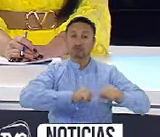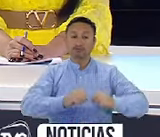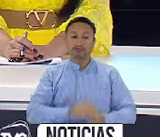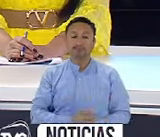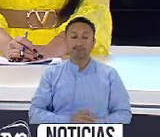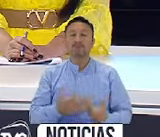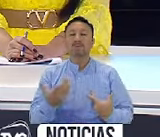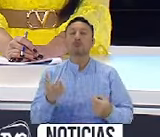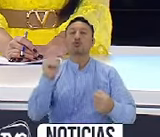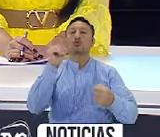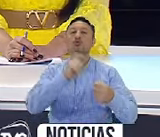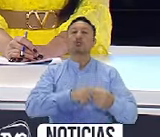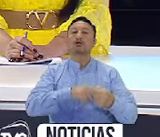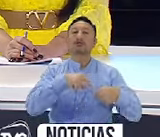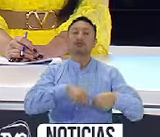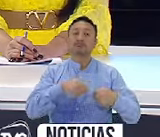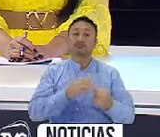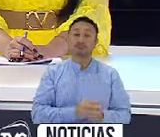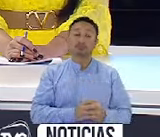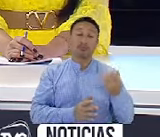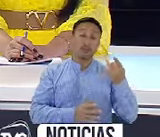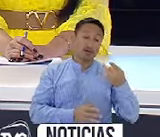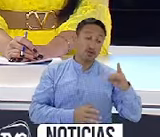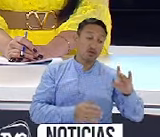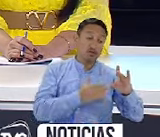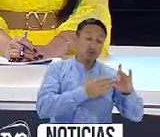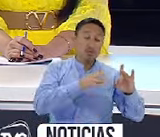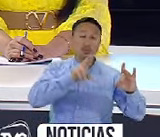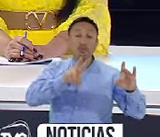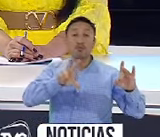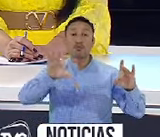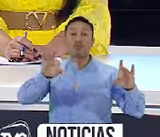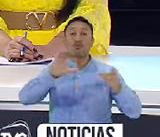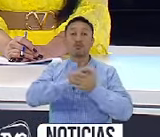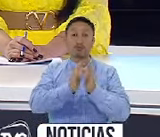estarán disponibles desde el 18 hasta el 29 de noviembre.